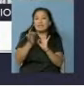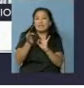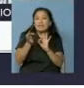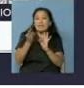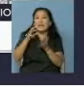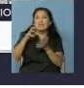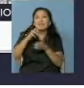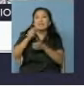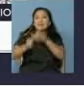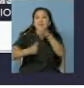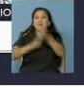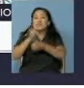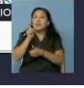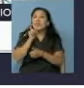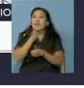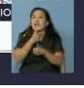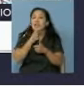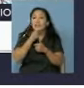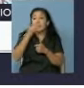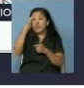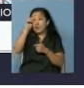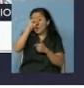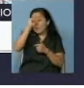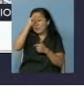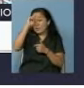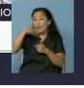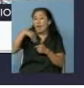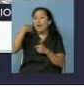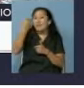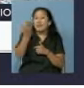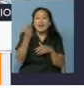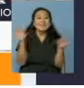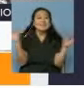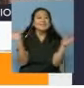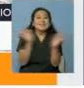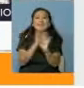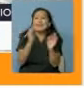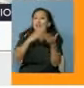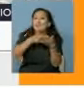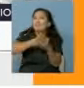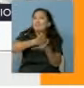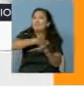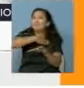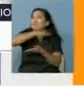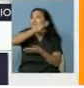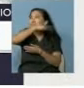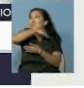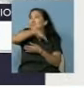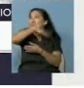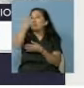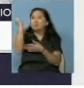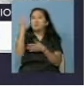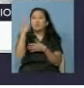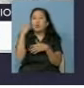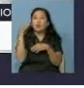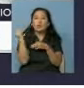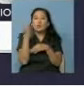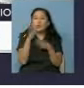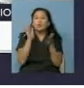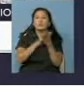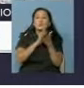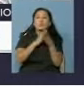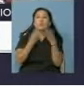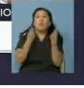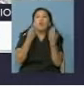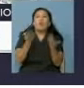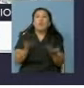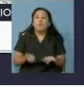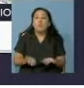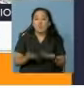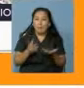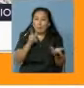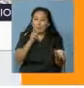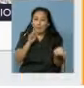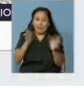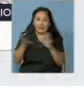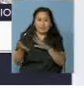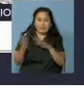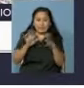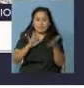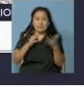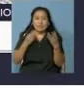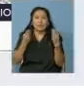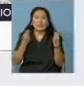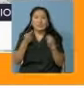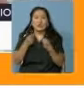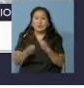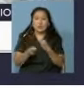y otro detrás del hospital, que reitero, no tiene ni una chapa. Hay también un cuadro de situación similar en todo